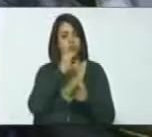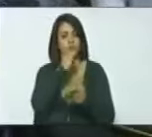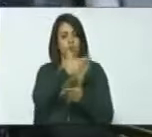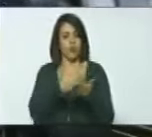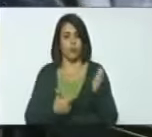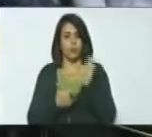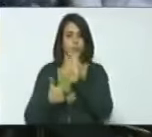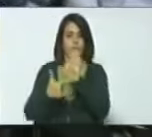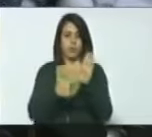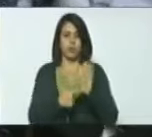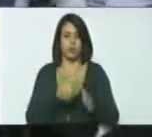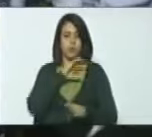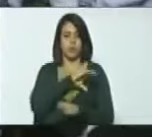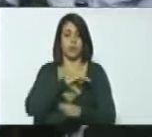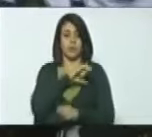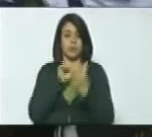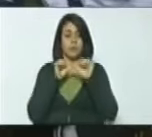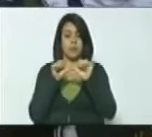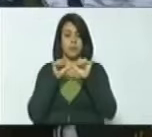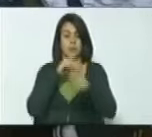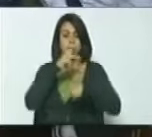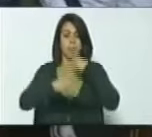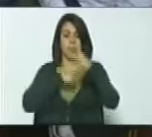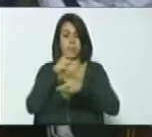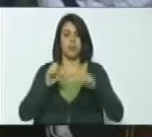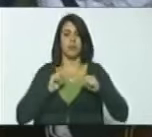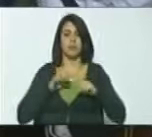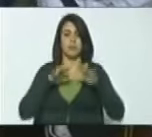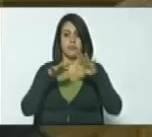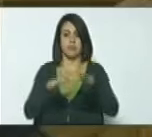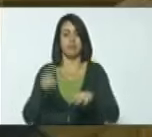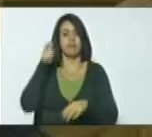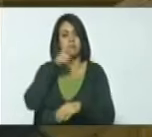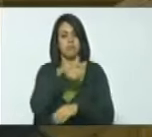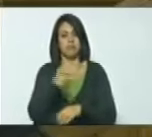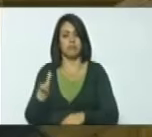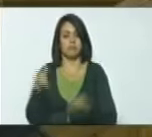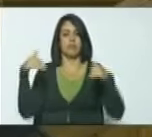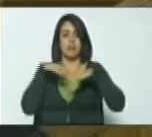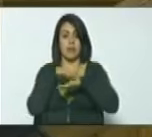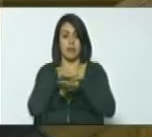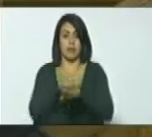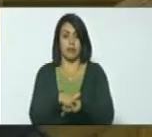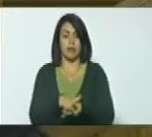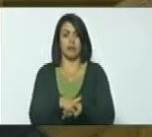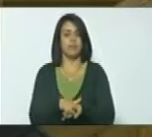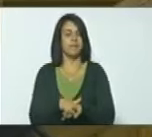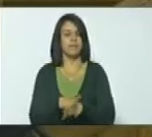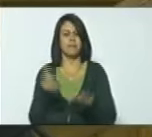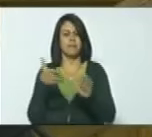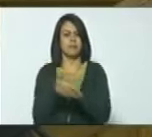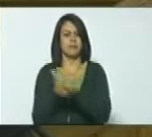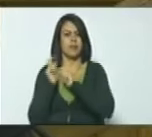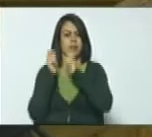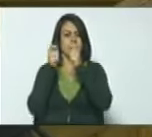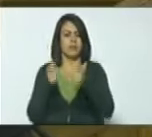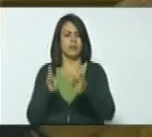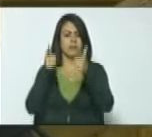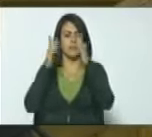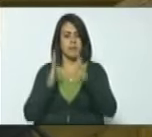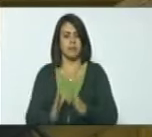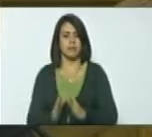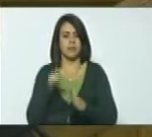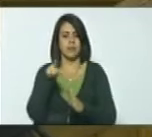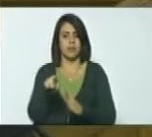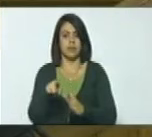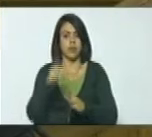informe presentado por la Comisión Permanente de Política Exterior, Soberanía e Integración, mediante el cual se autoriza el